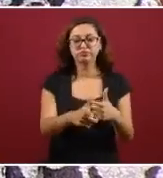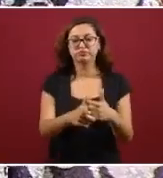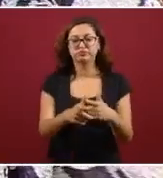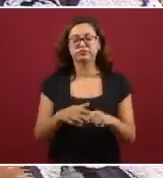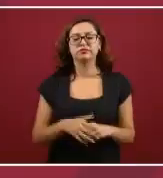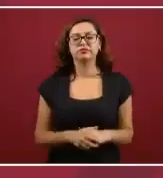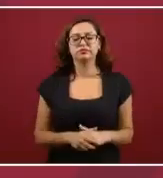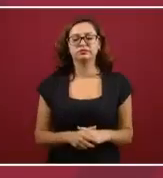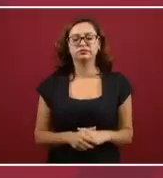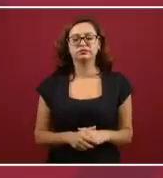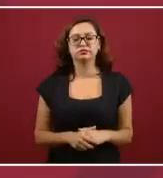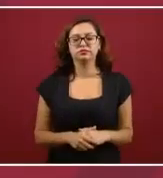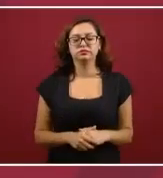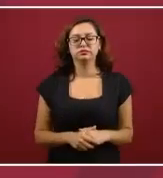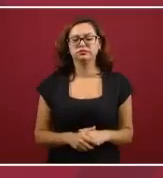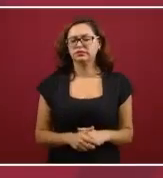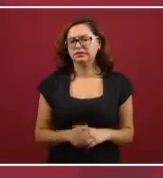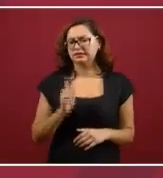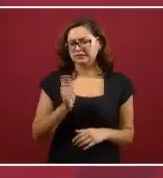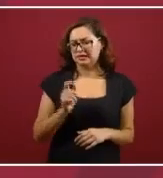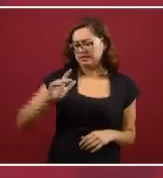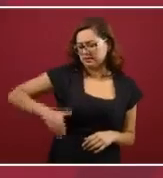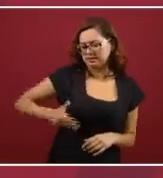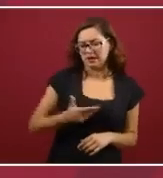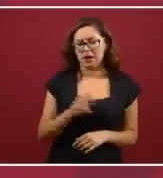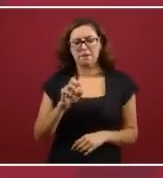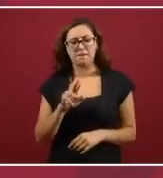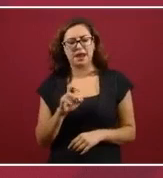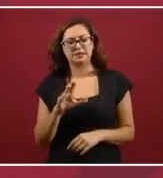esto en referencia a lo que dice el canciller.